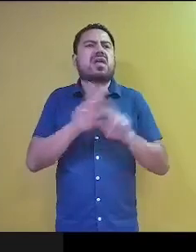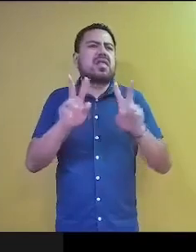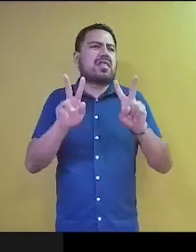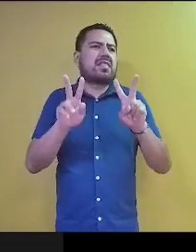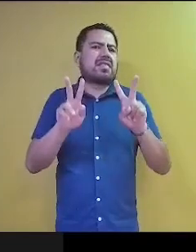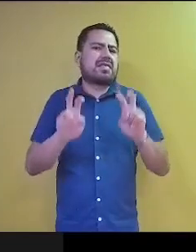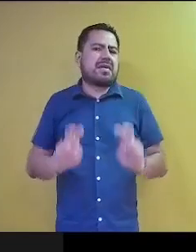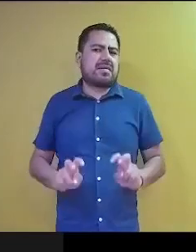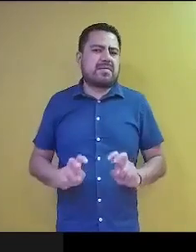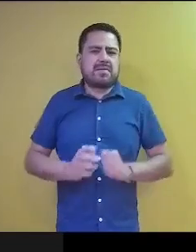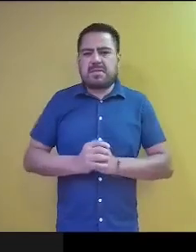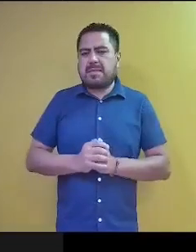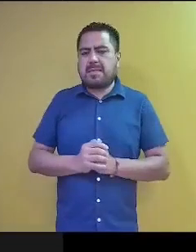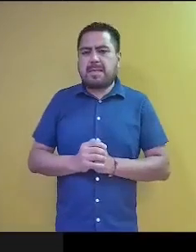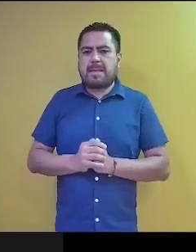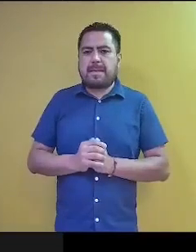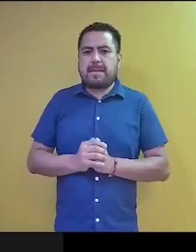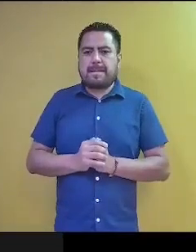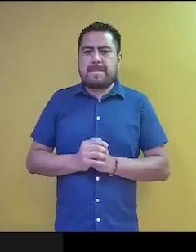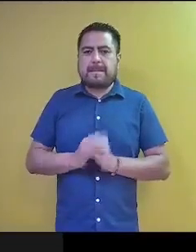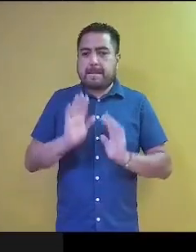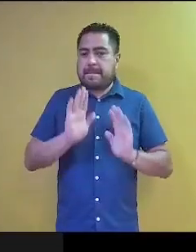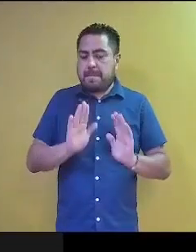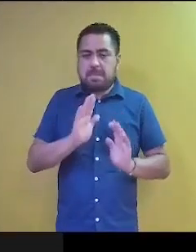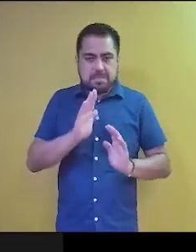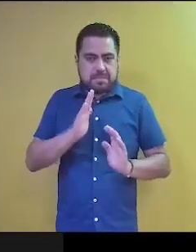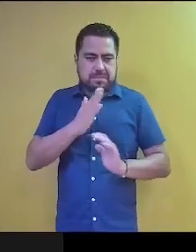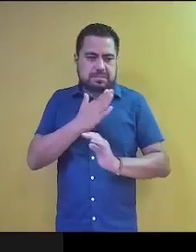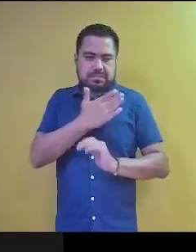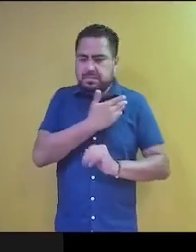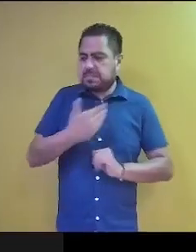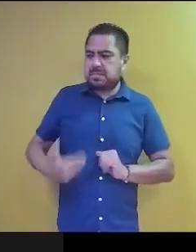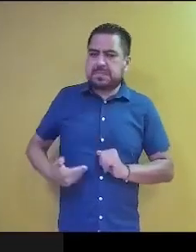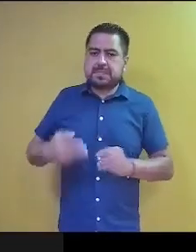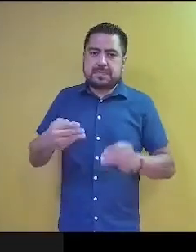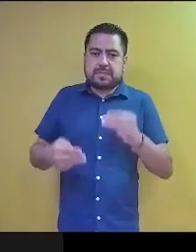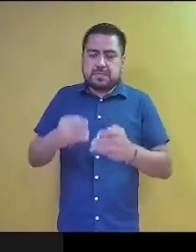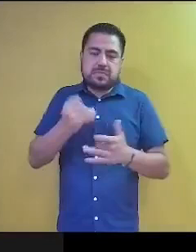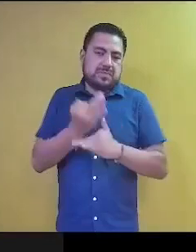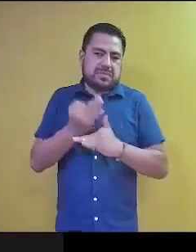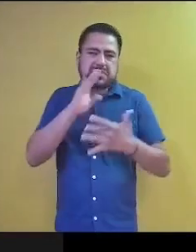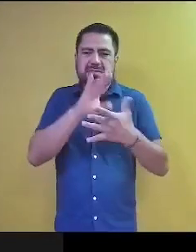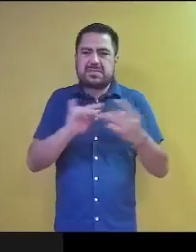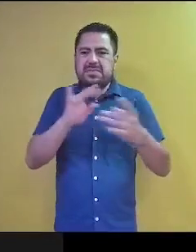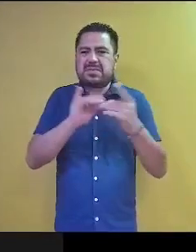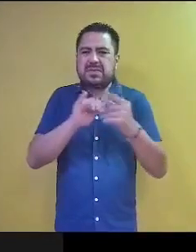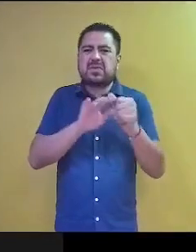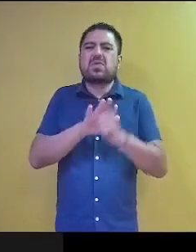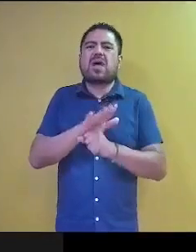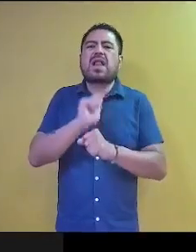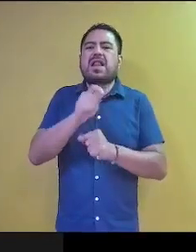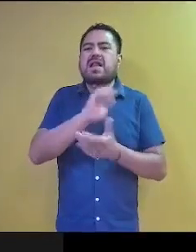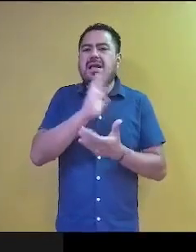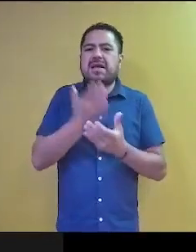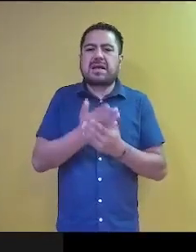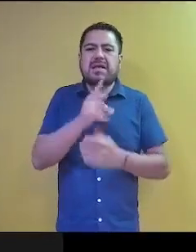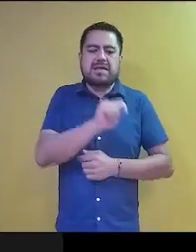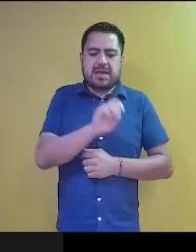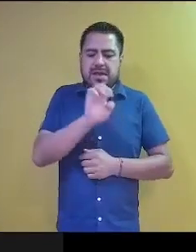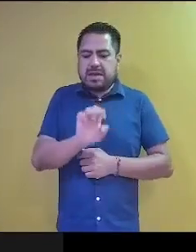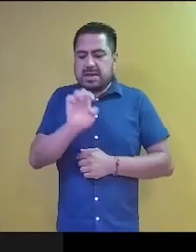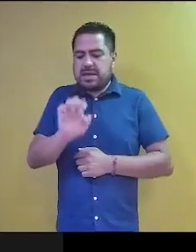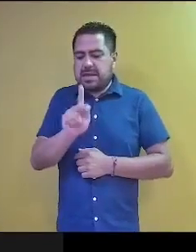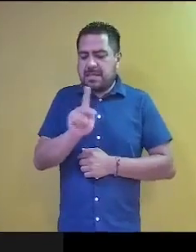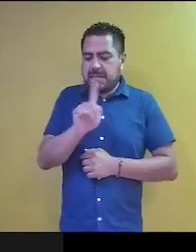mismo. Con su autorización, magistrada presidenta, magistradas, doy cuenta con el proyecto de sentencia relativo al expediente número TE, diagonal